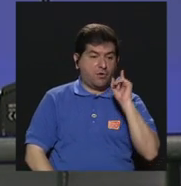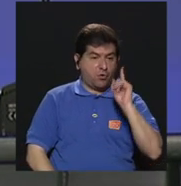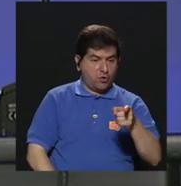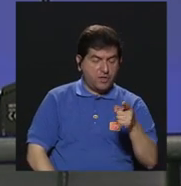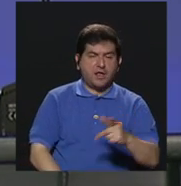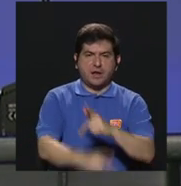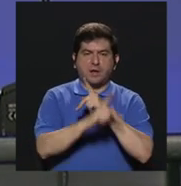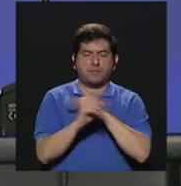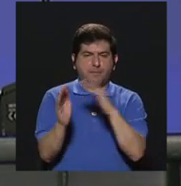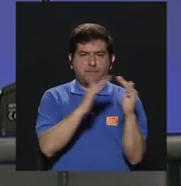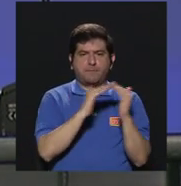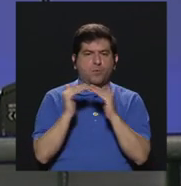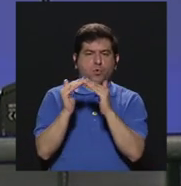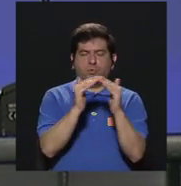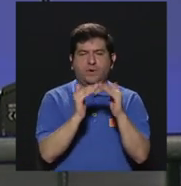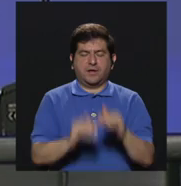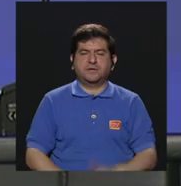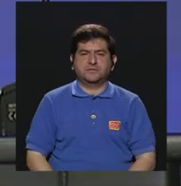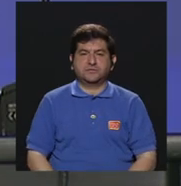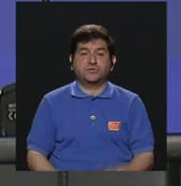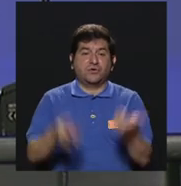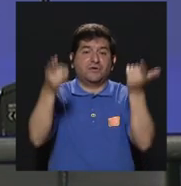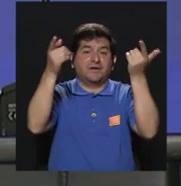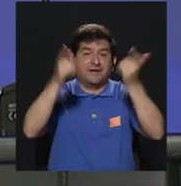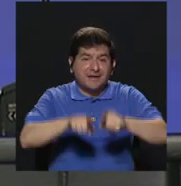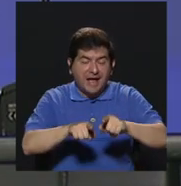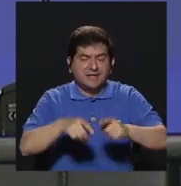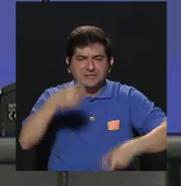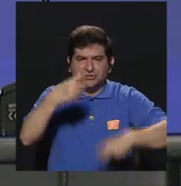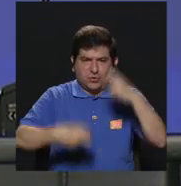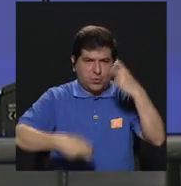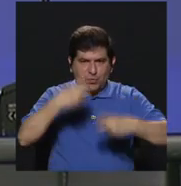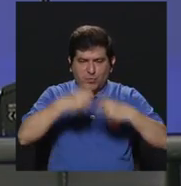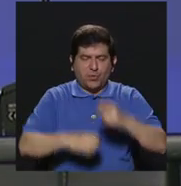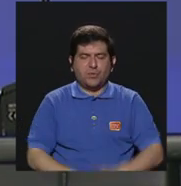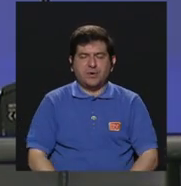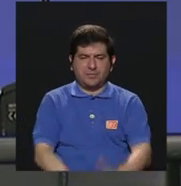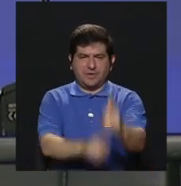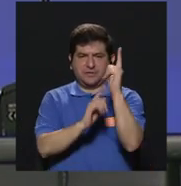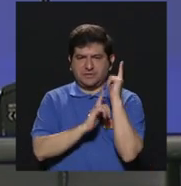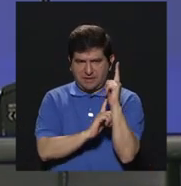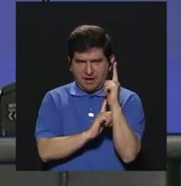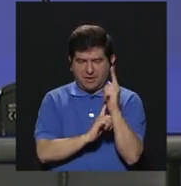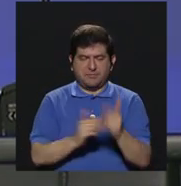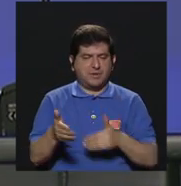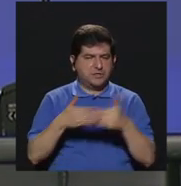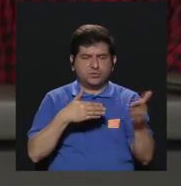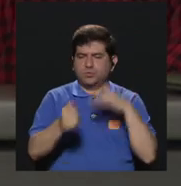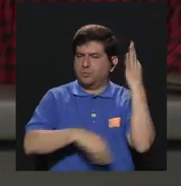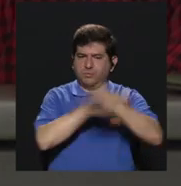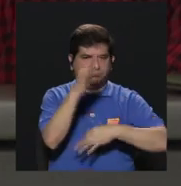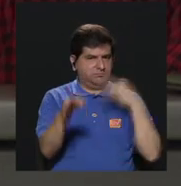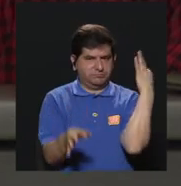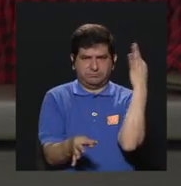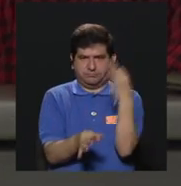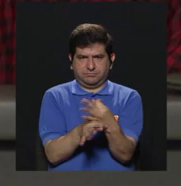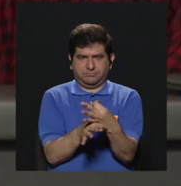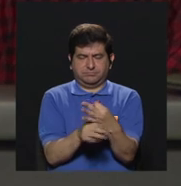la protección de la población civil en caso de conflictos armados de cualquier tipo.